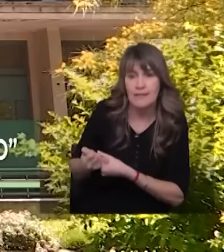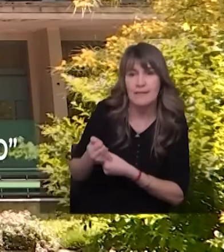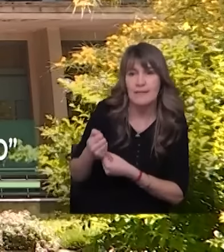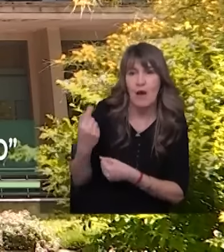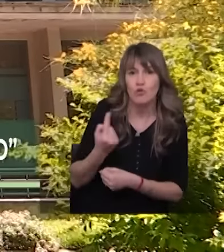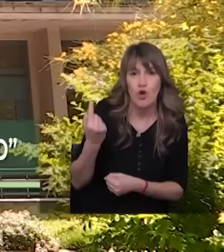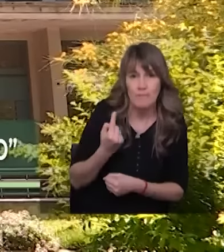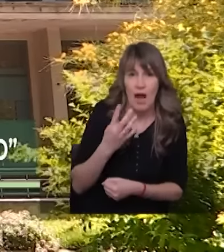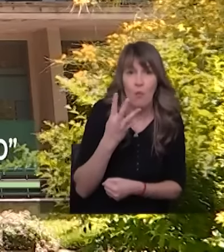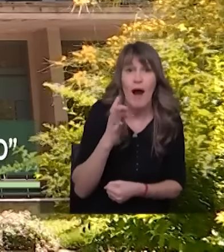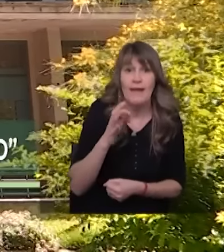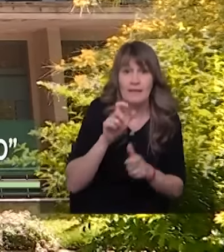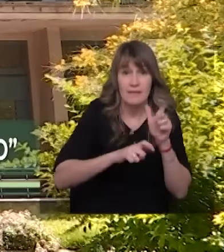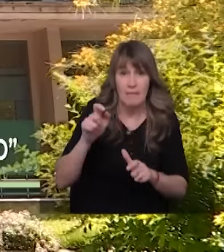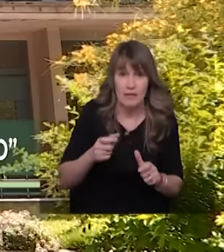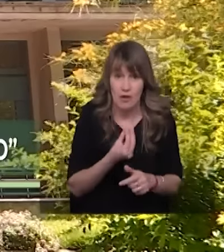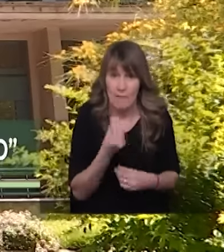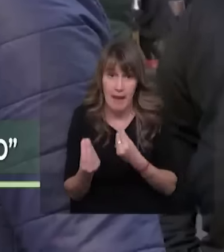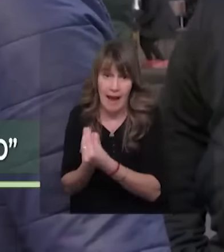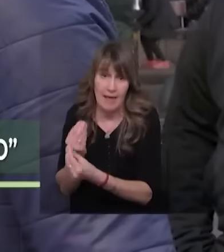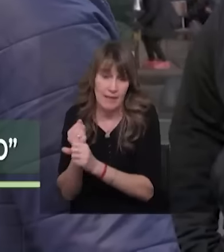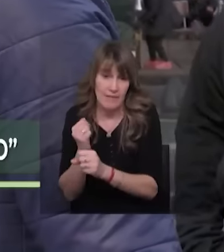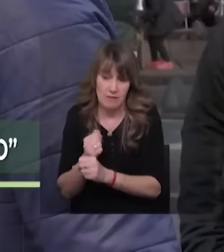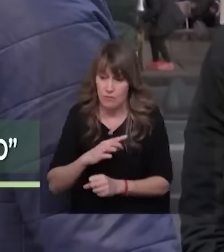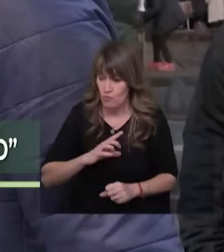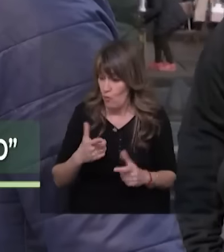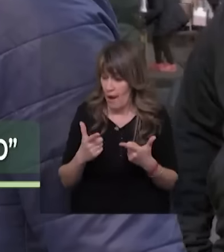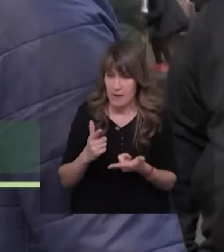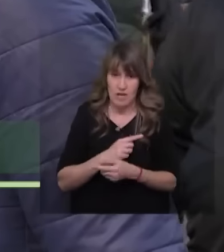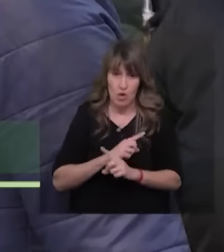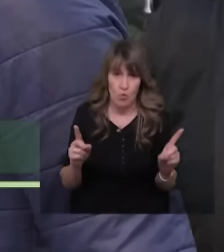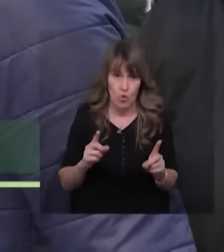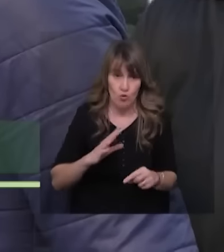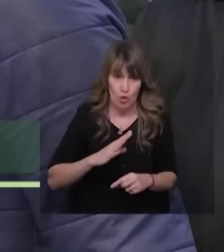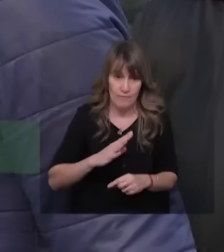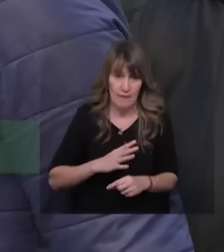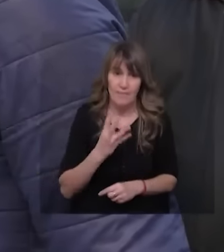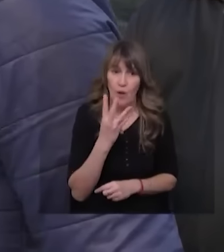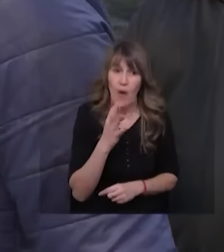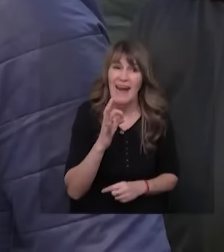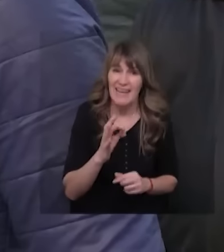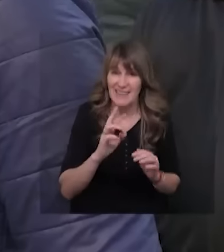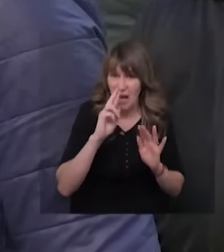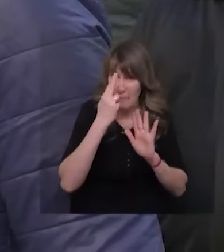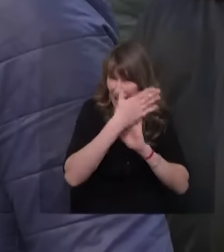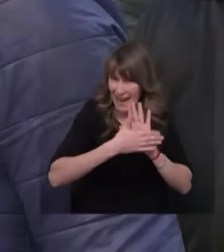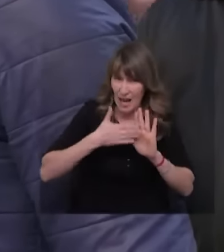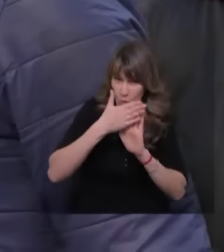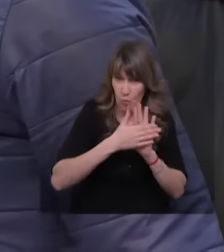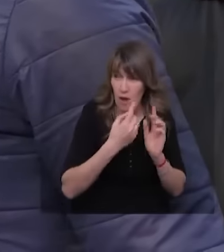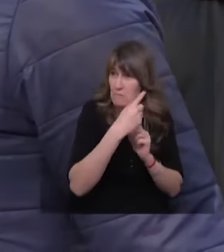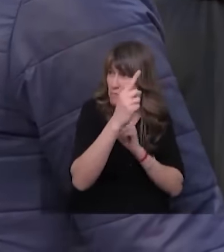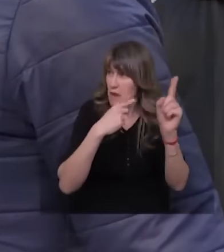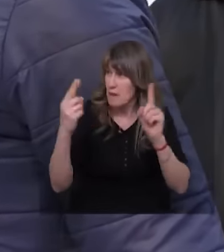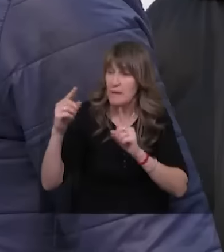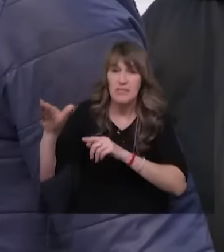2023 y todavía no hay ninguno este 40 para todo el país 40 para todo el país este hicieron un llamado creo que en